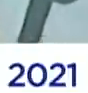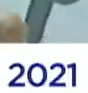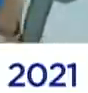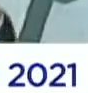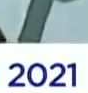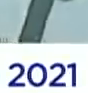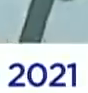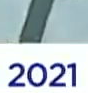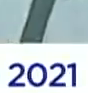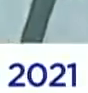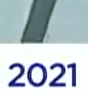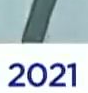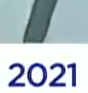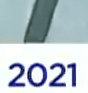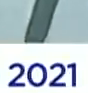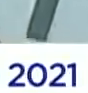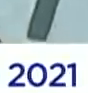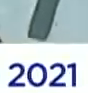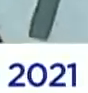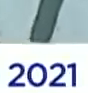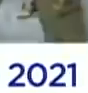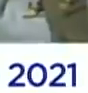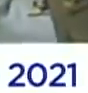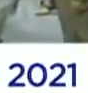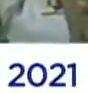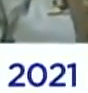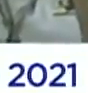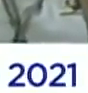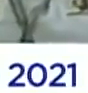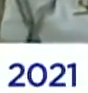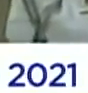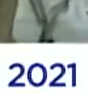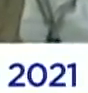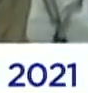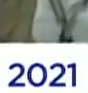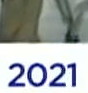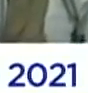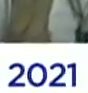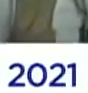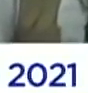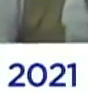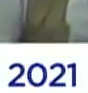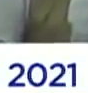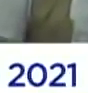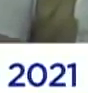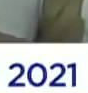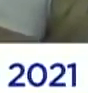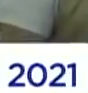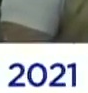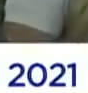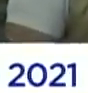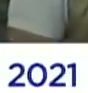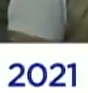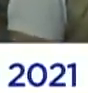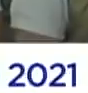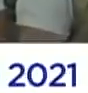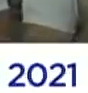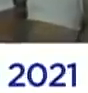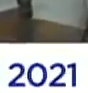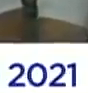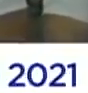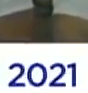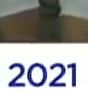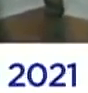y regionales 2021 por parte del ciudadano Pedro Enrique Calzadilla Pérez, presidente del Consejo